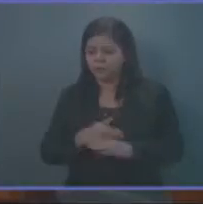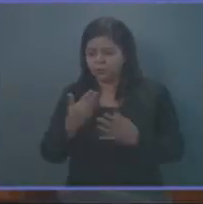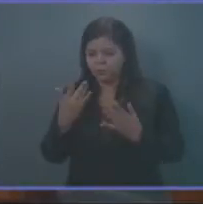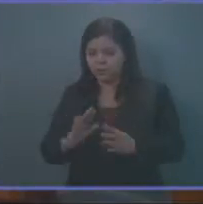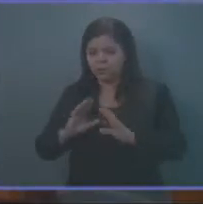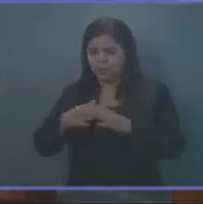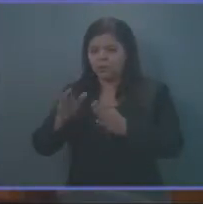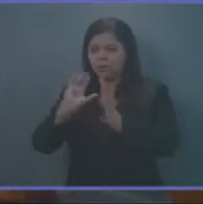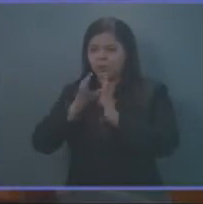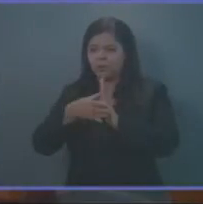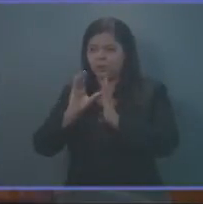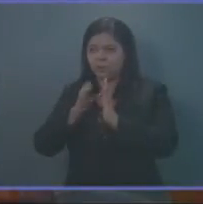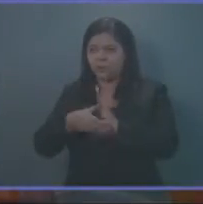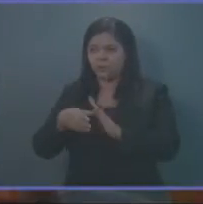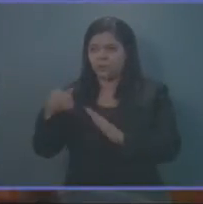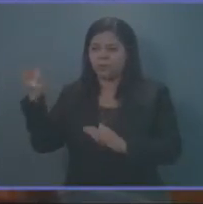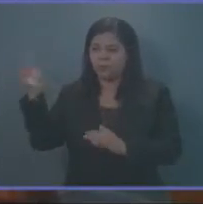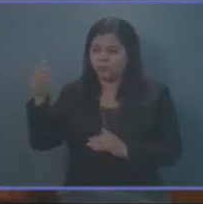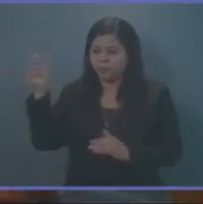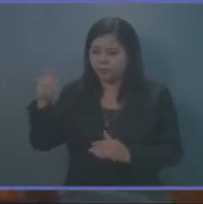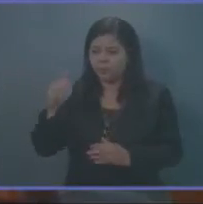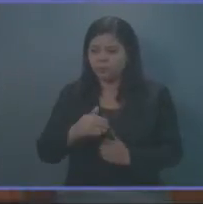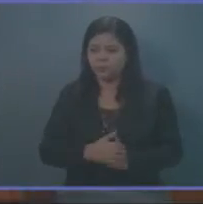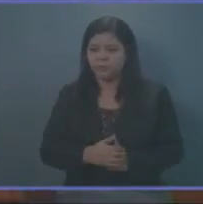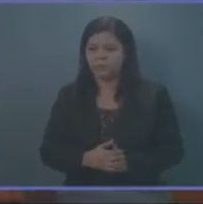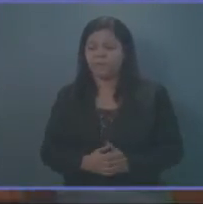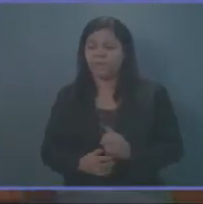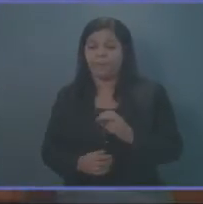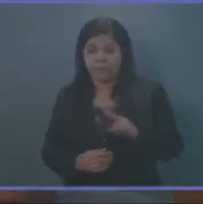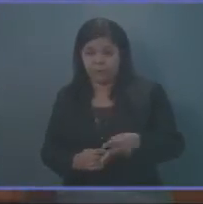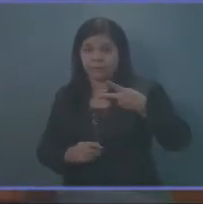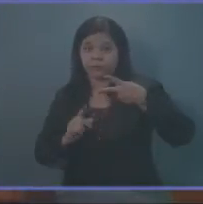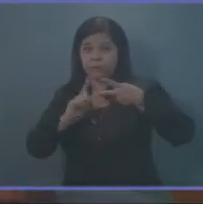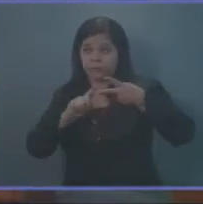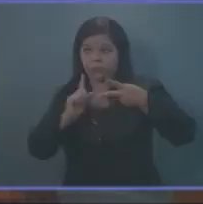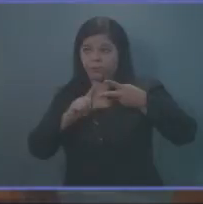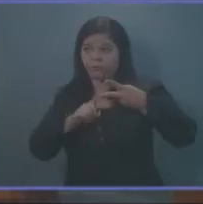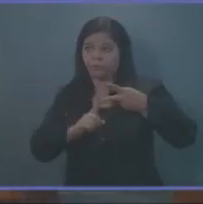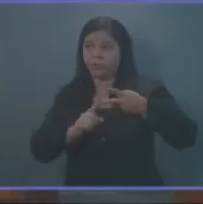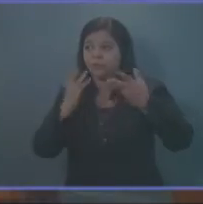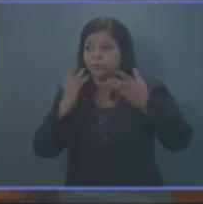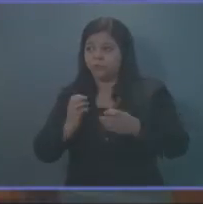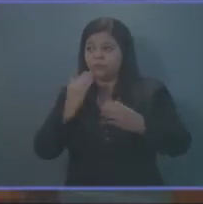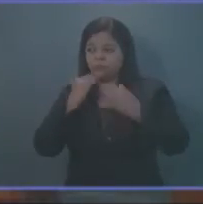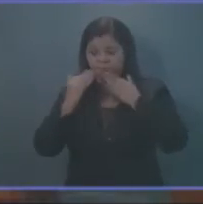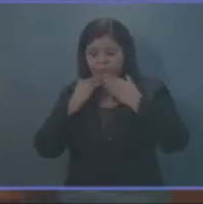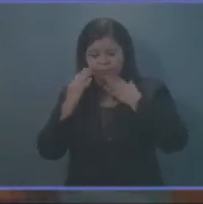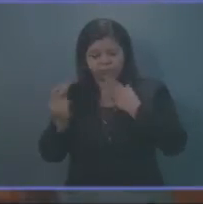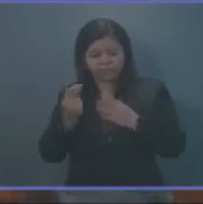Comisión de Cultura y Educación. En segundo lugar, un comentario rápido.